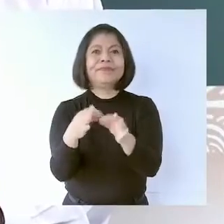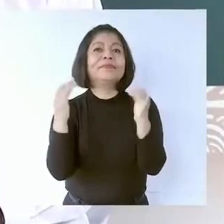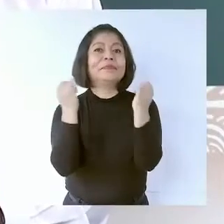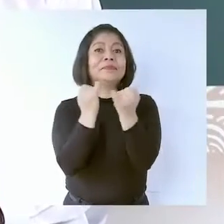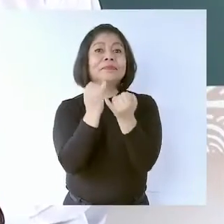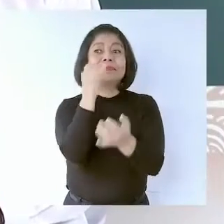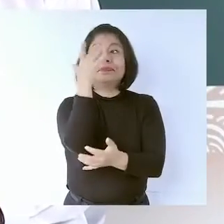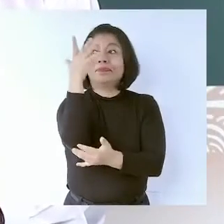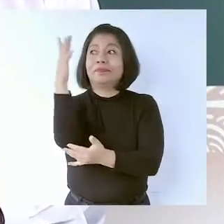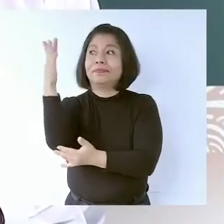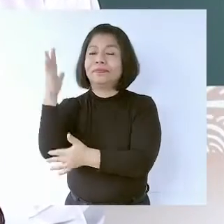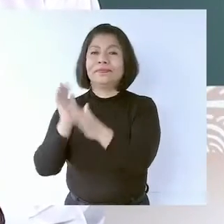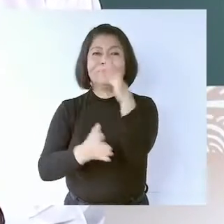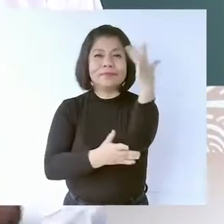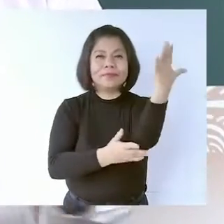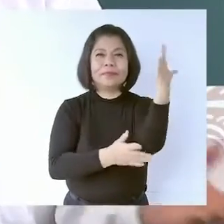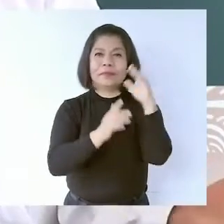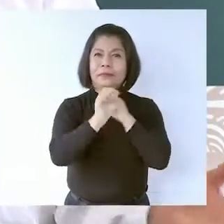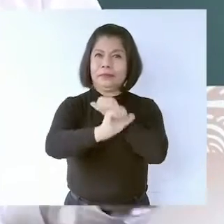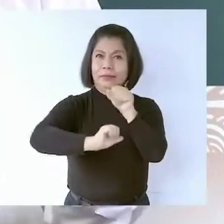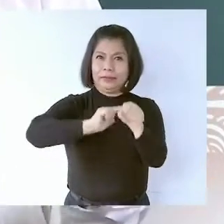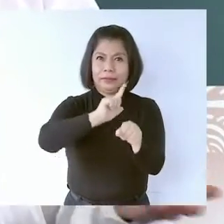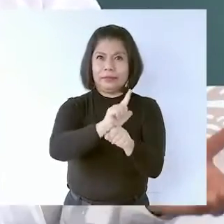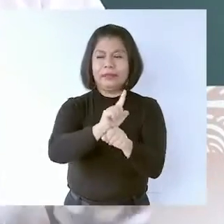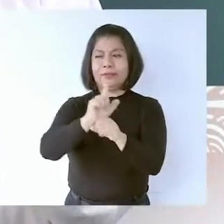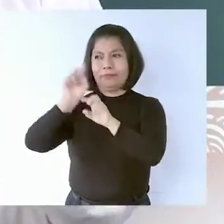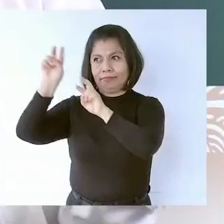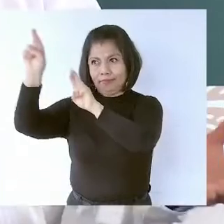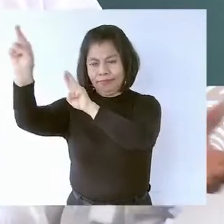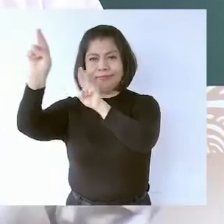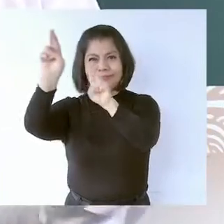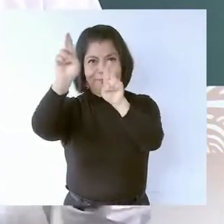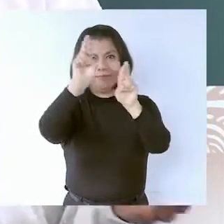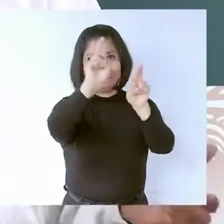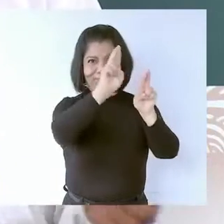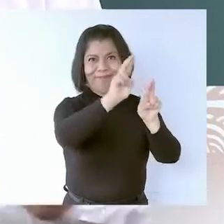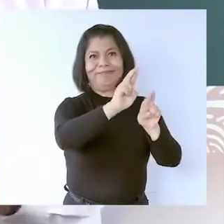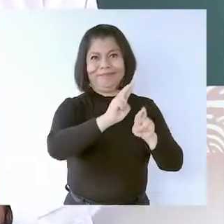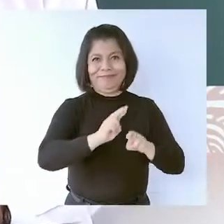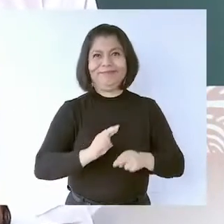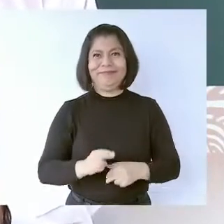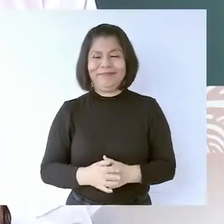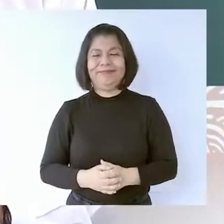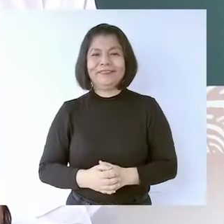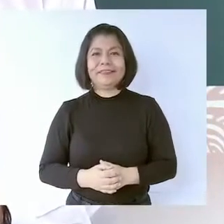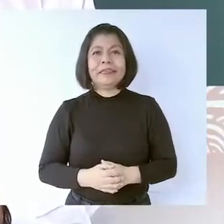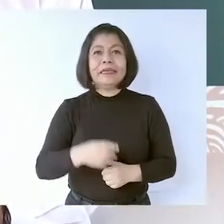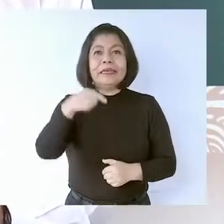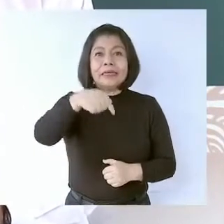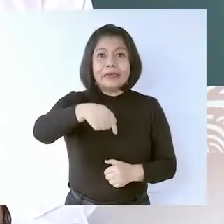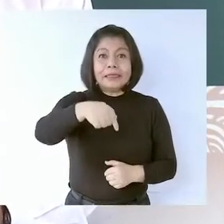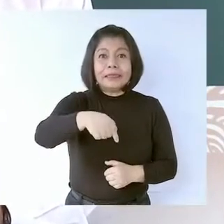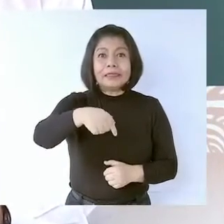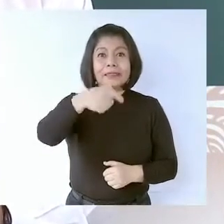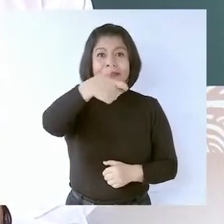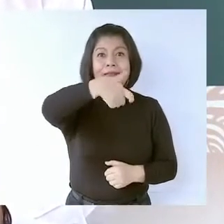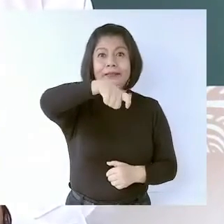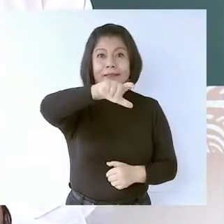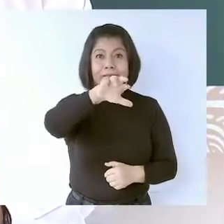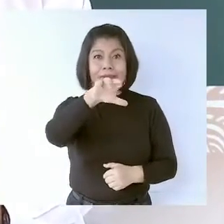ambiente. ¿Por qué hay afluencia turística a Quintana